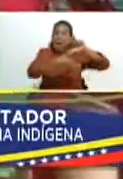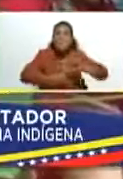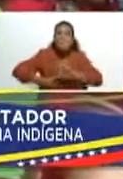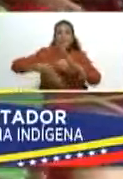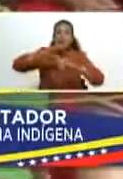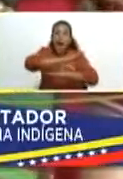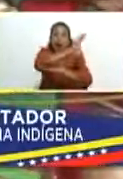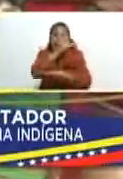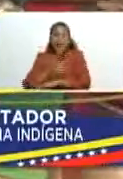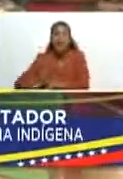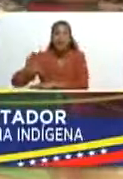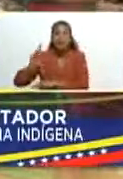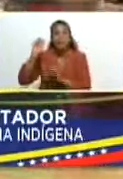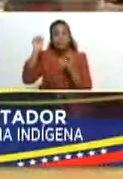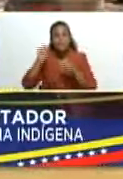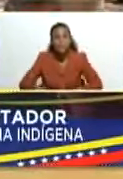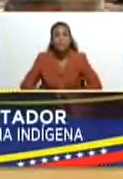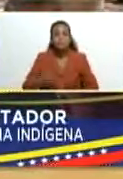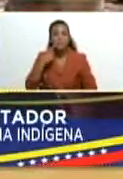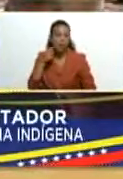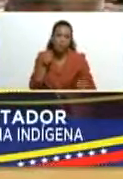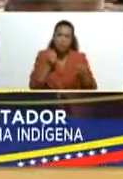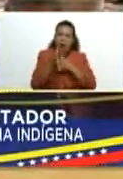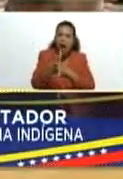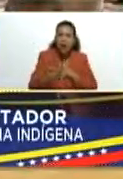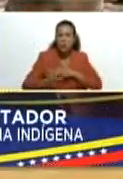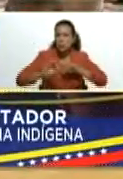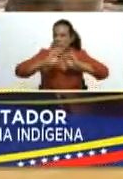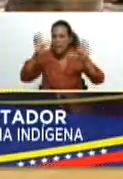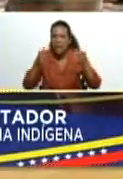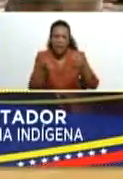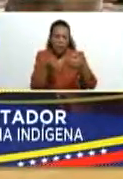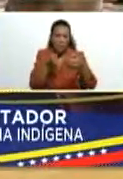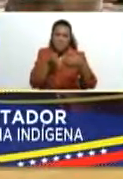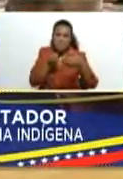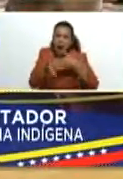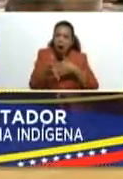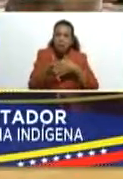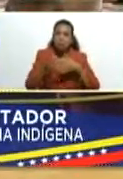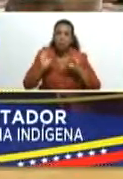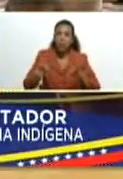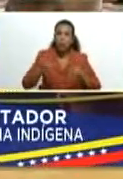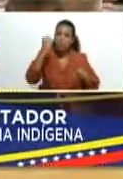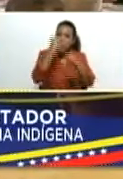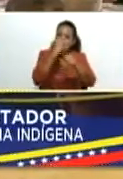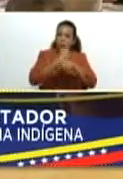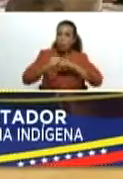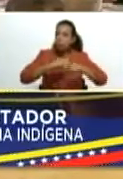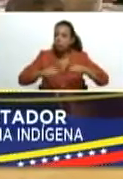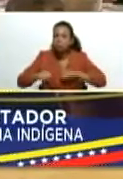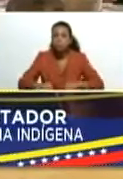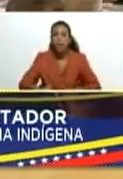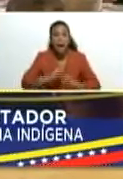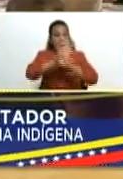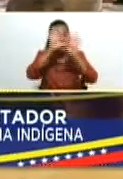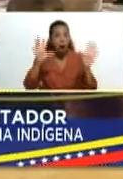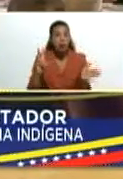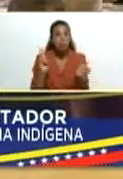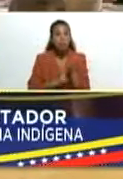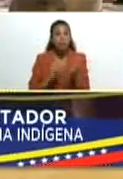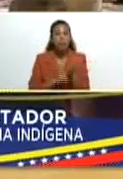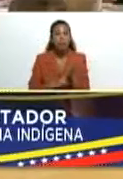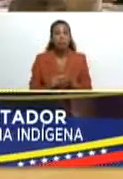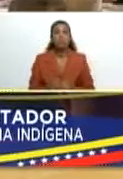del Caribe. Entonces es una tarea ahí, don Ernesto, Clara, compañeras,